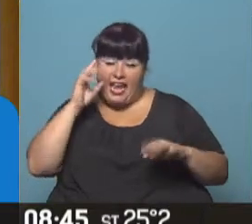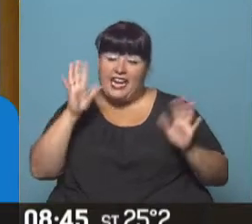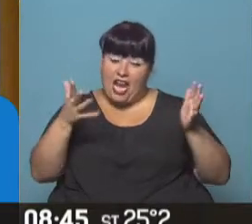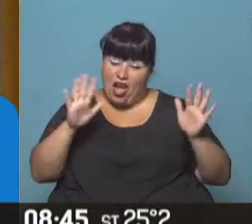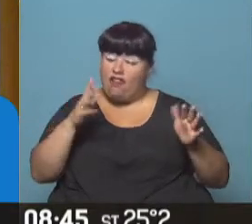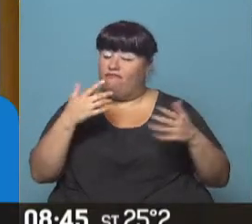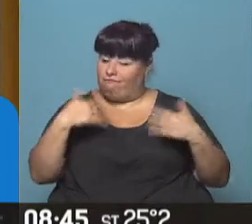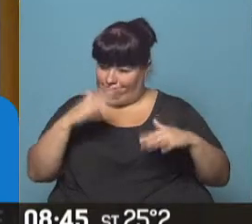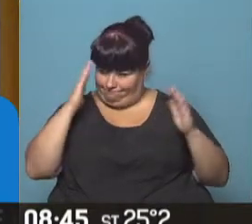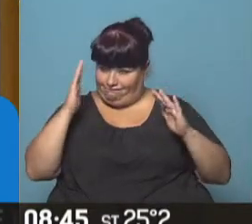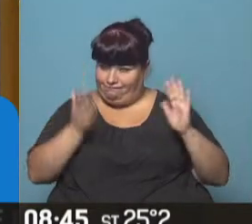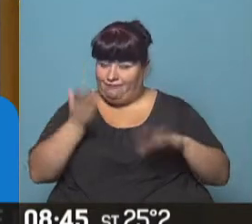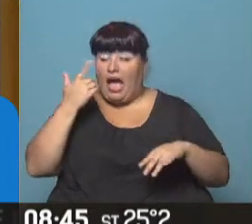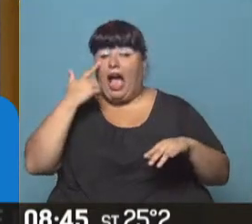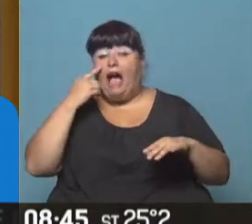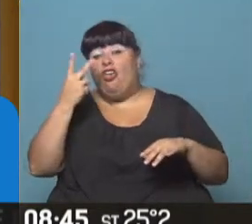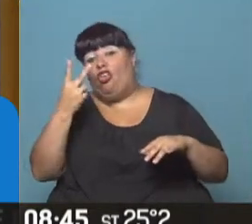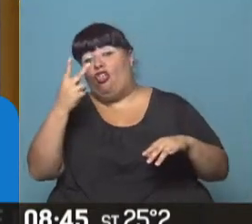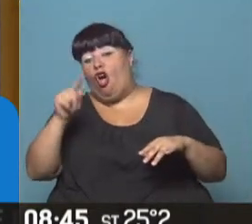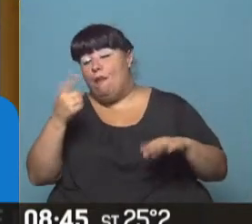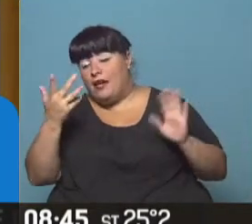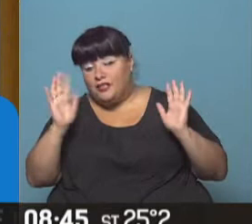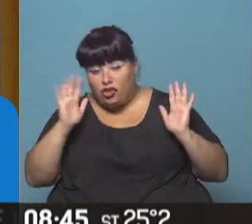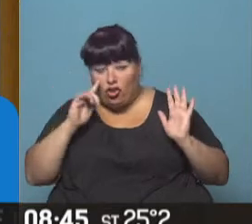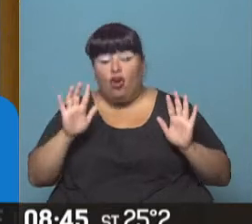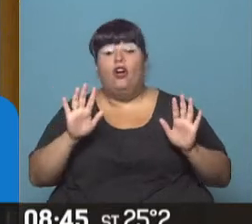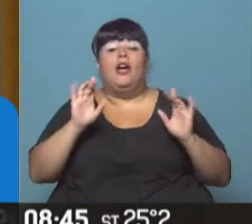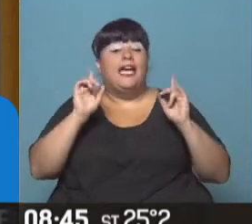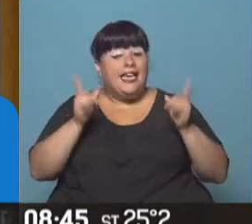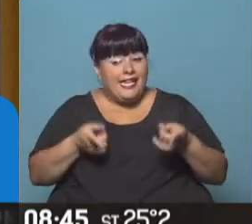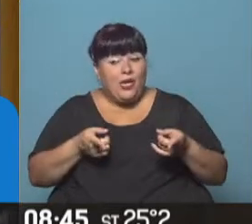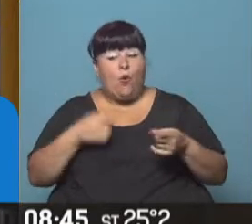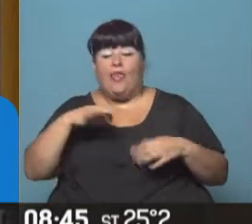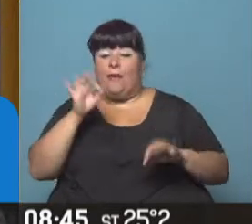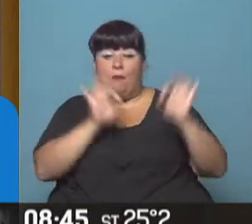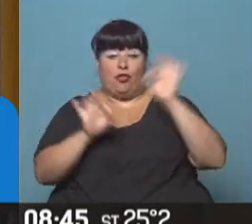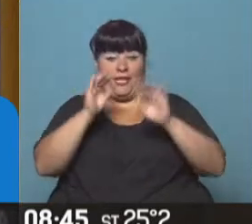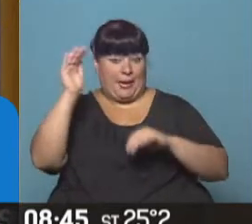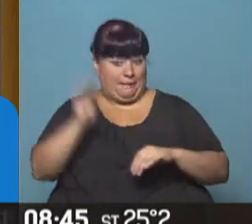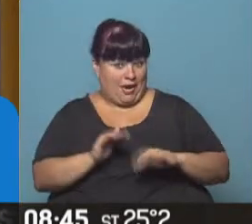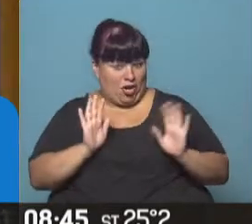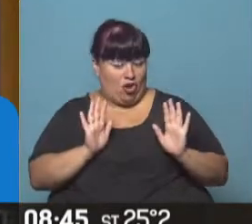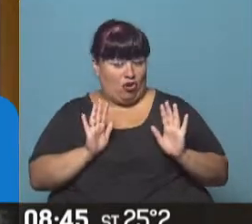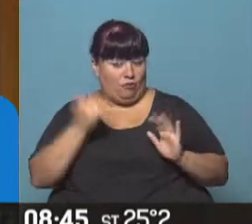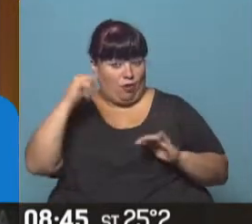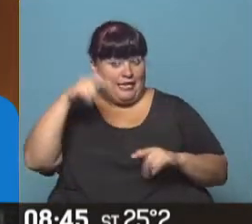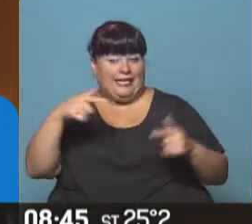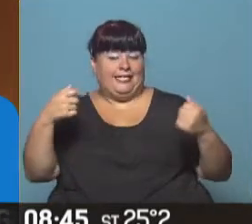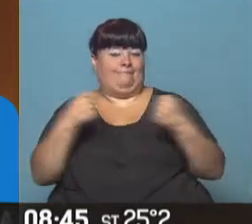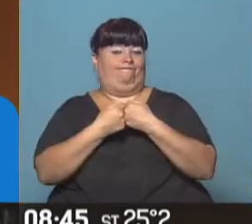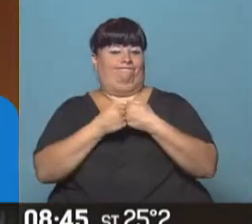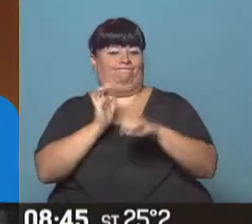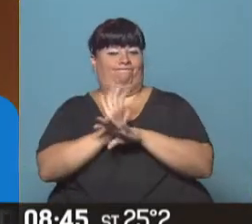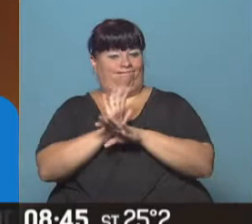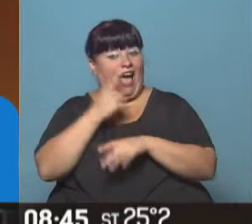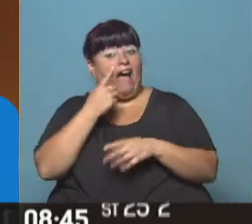estar fuerte, vamos a ver si estarán en 2,5, ¿no? Igualmente tiene que bajar las tasas. Entonces ahí hay un choque, una situación